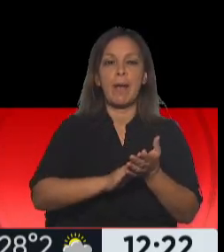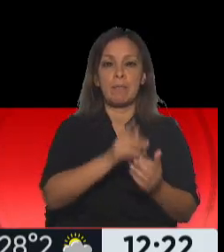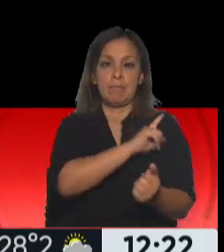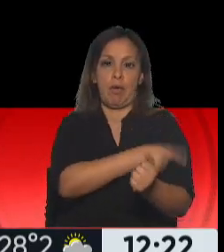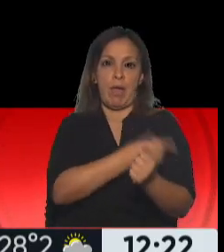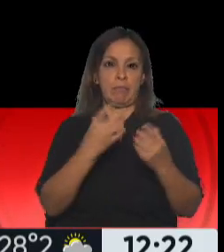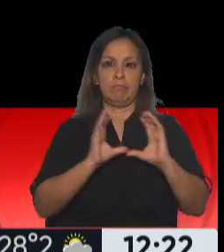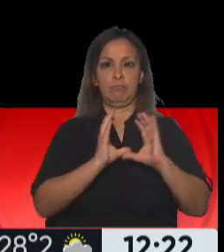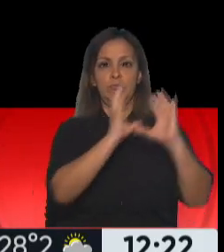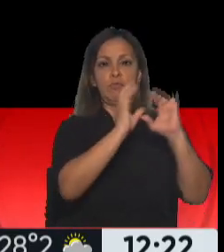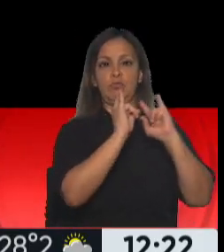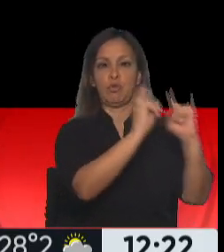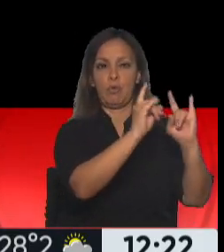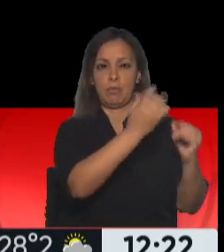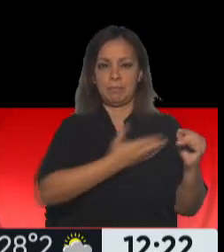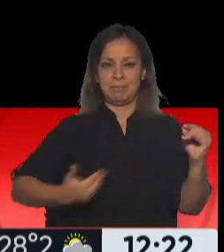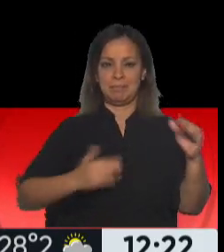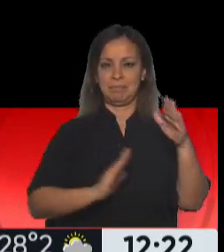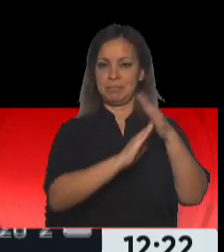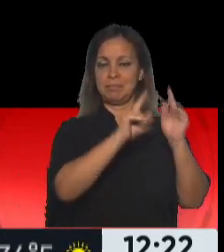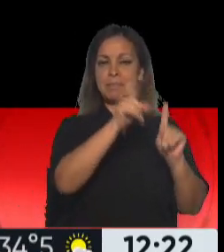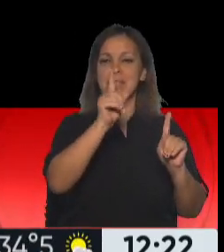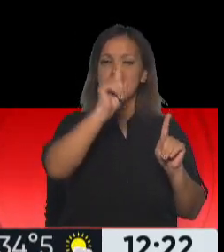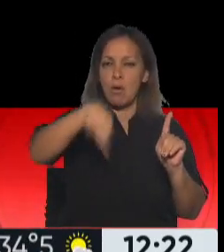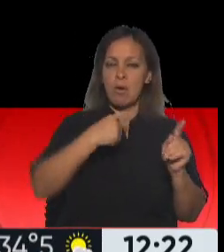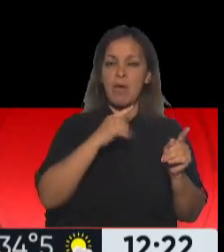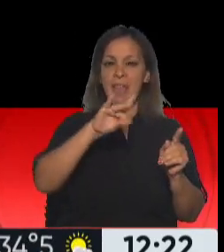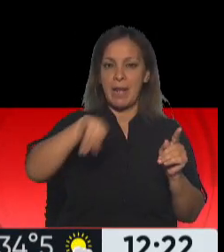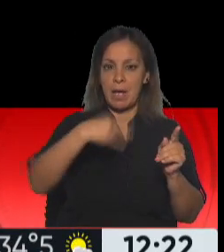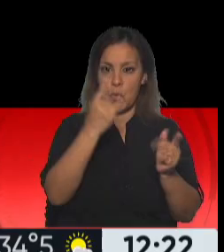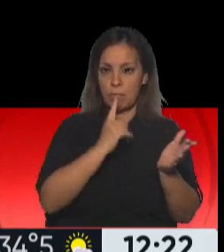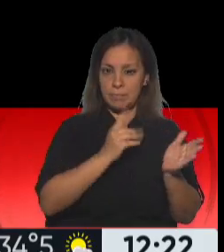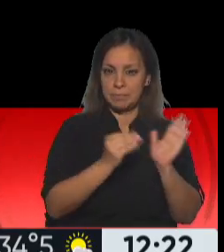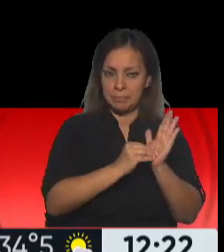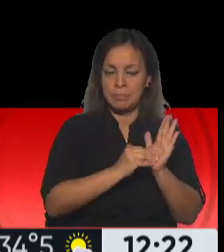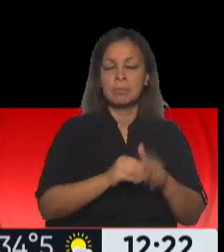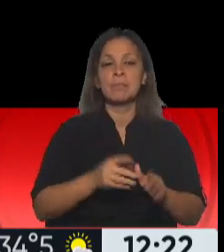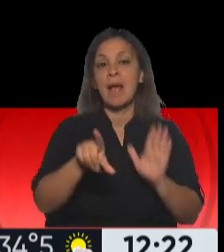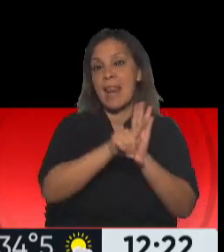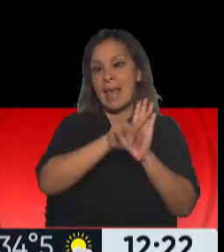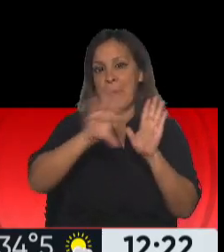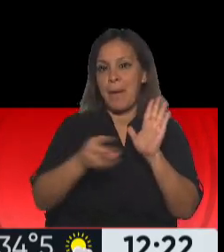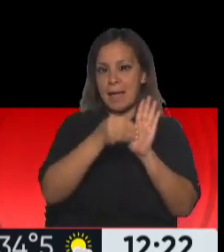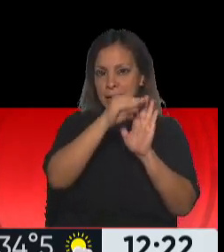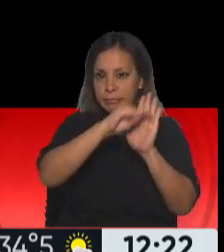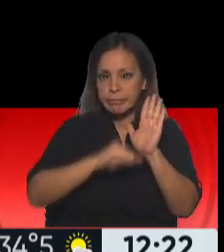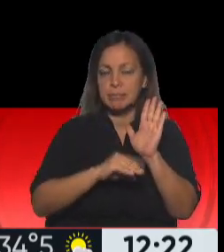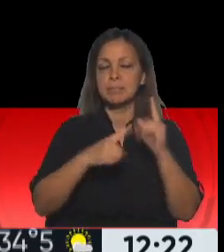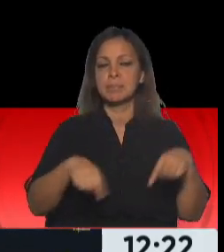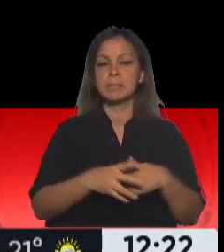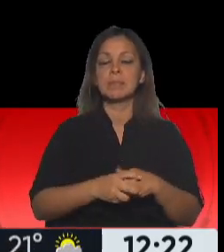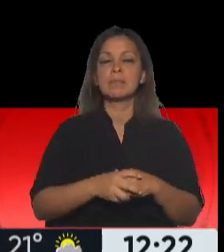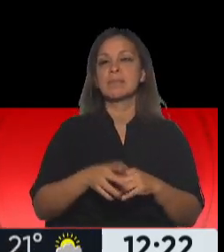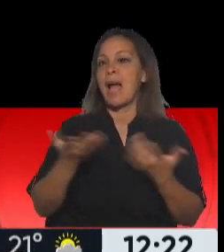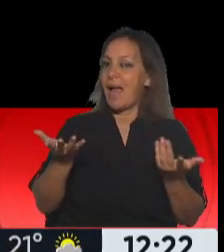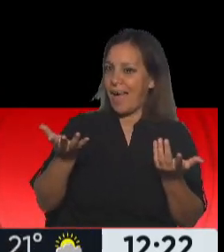del Congreso al Poder Ejecutivo Nacional, que están y que fueron establecidas por la Ley de Bases. Eran temas calientes, y por el otro lado,